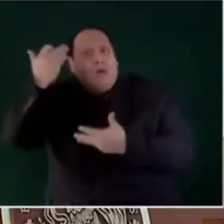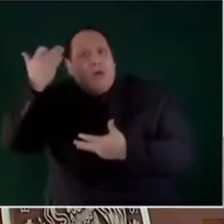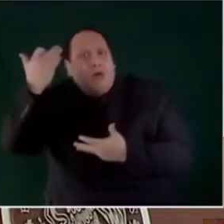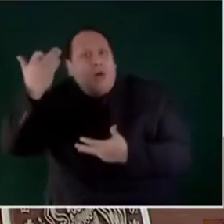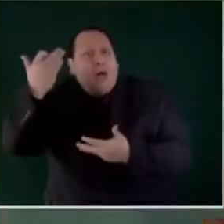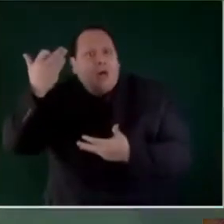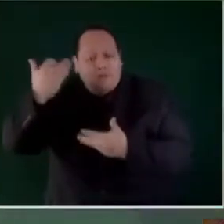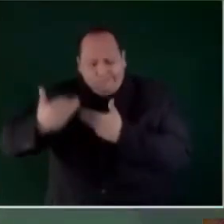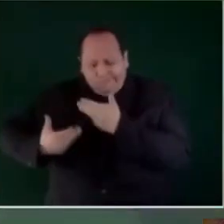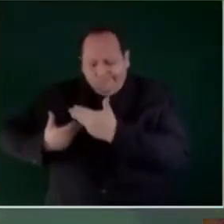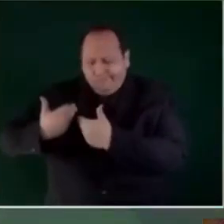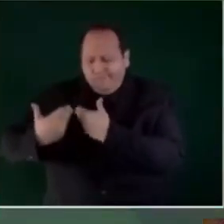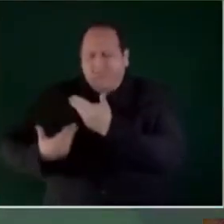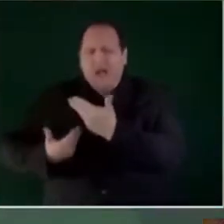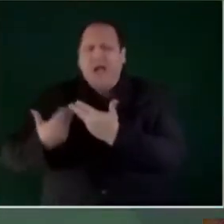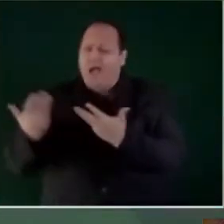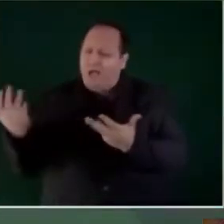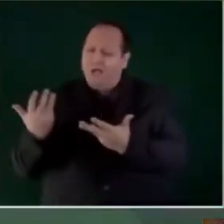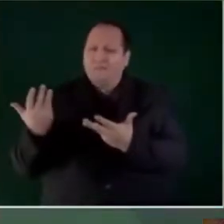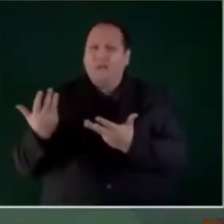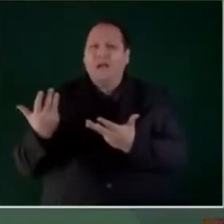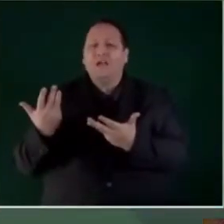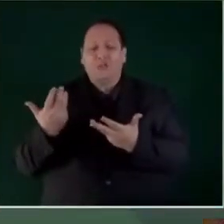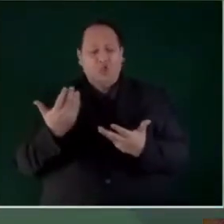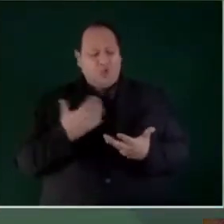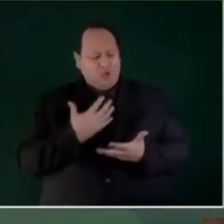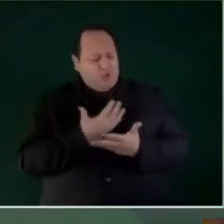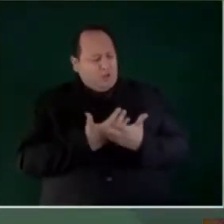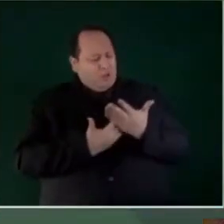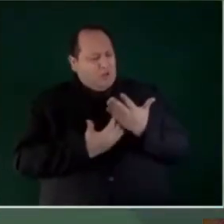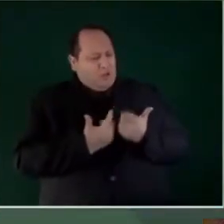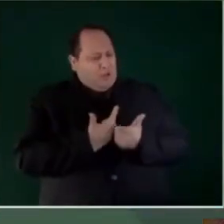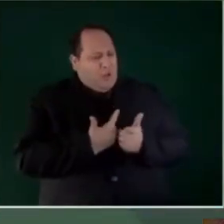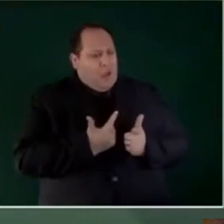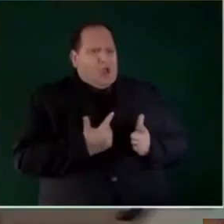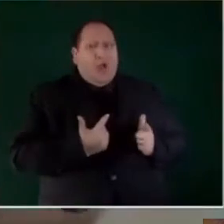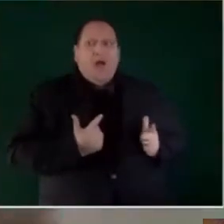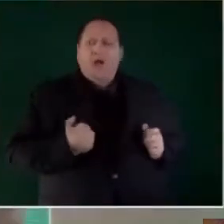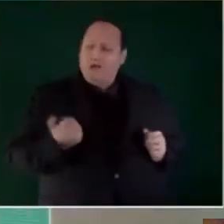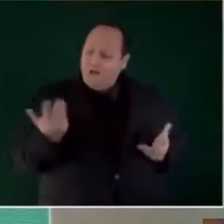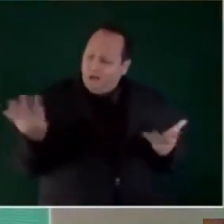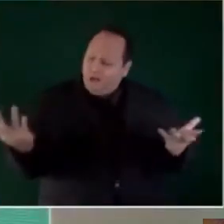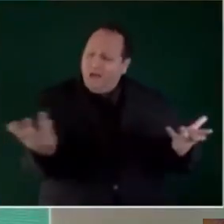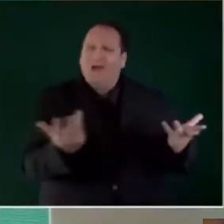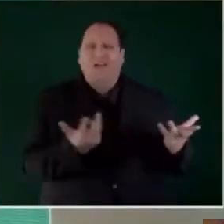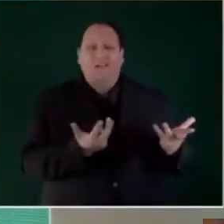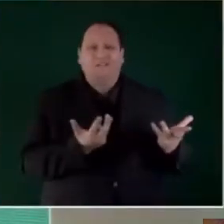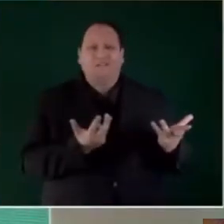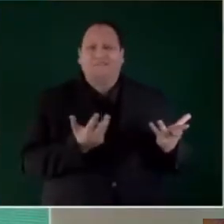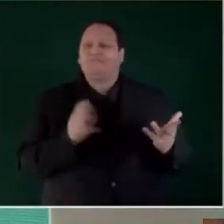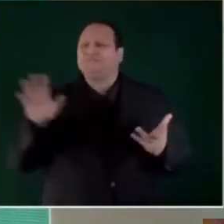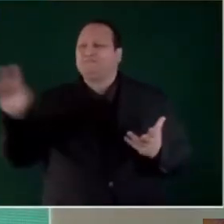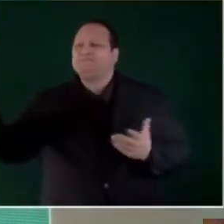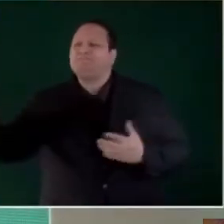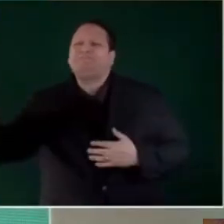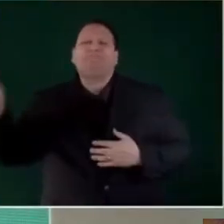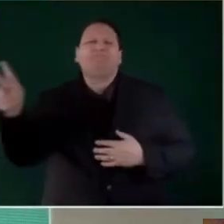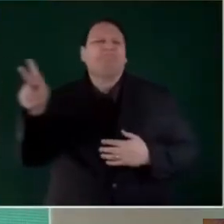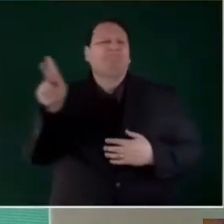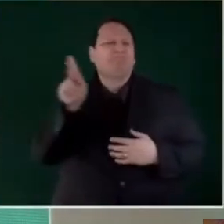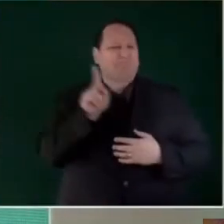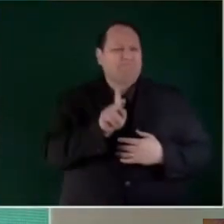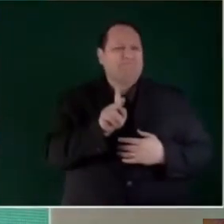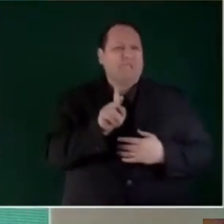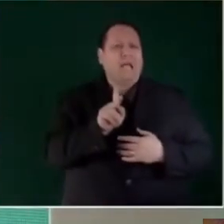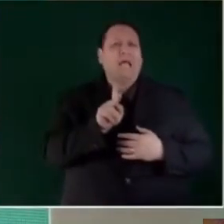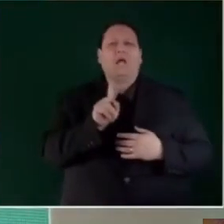a actuar como hombres libres. Eso es lo que pasa con el proceso democrático en nuestro